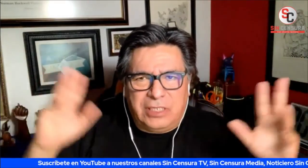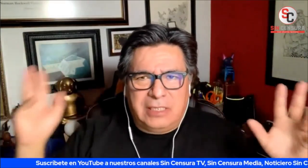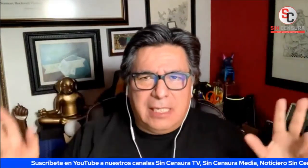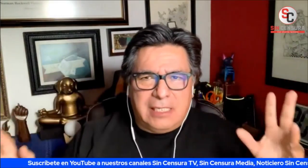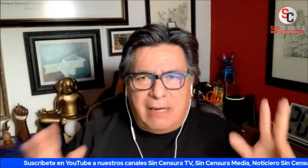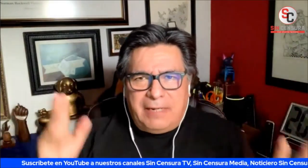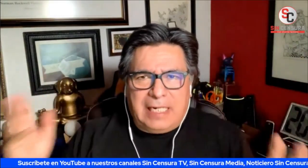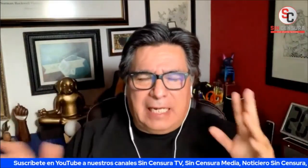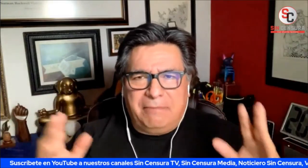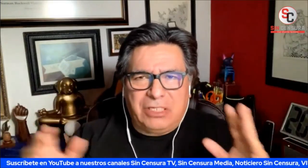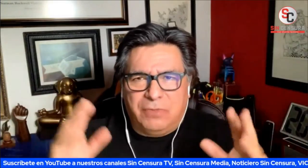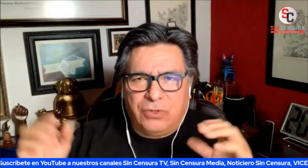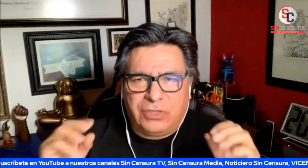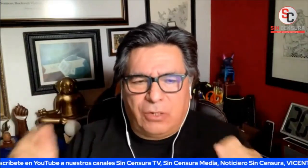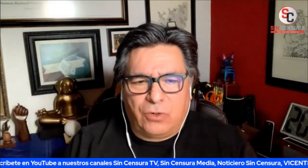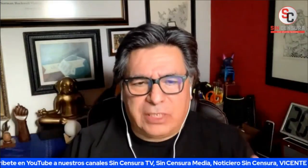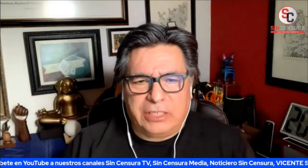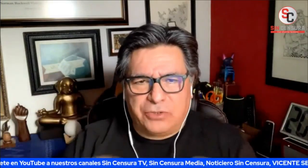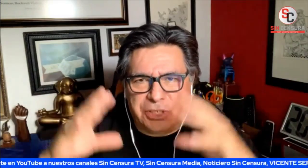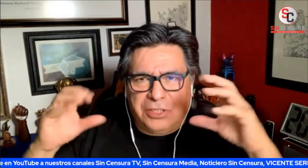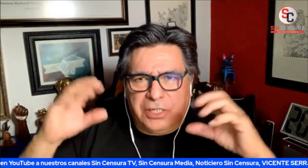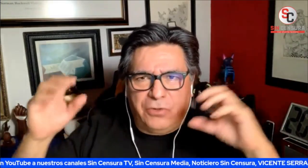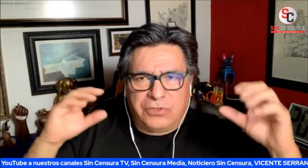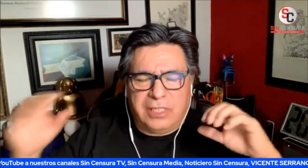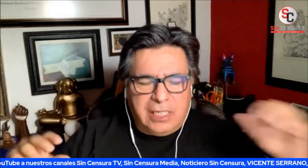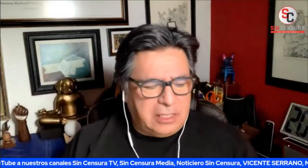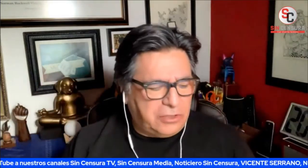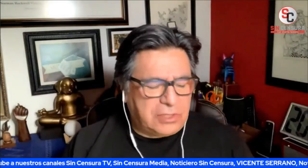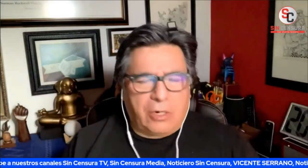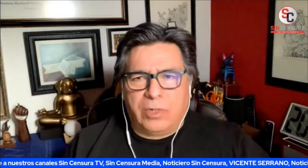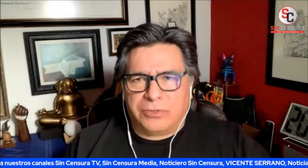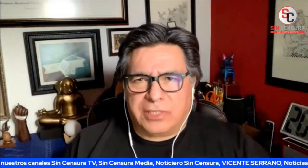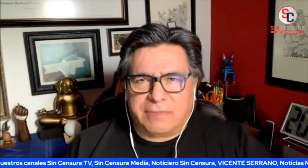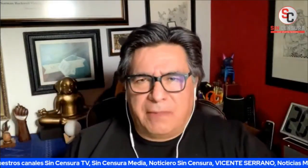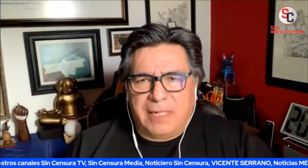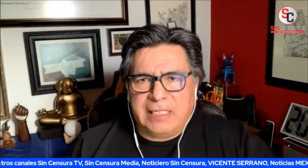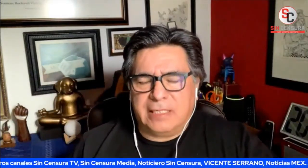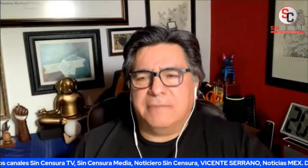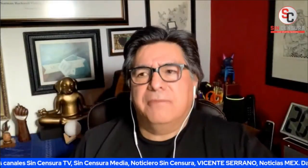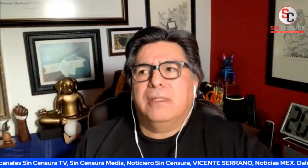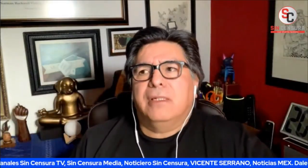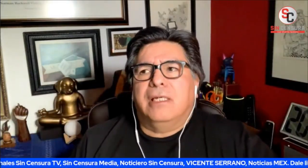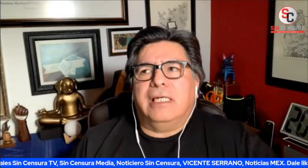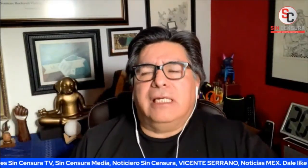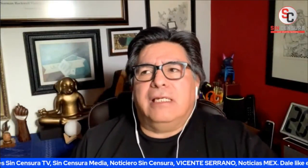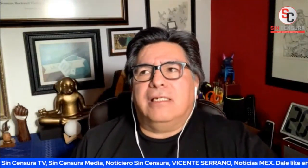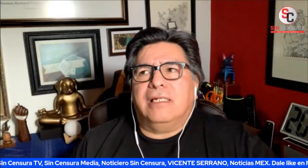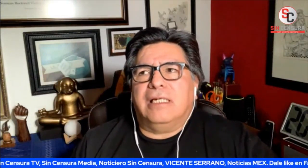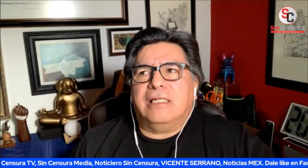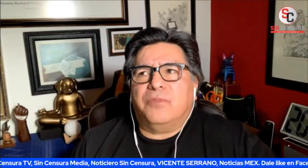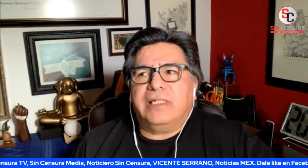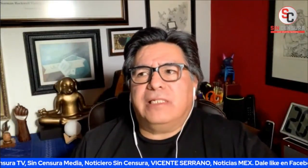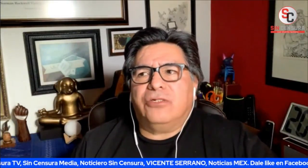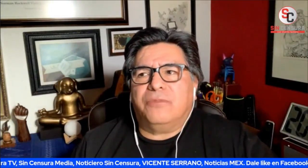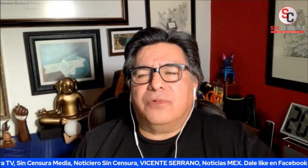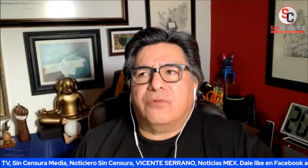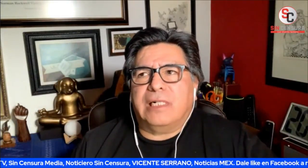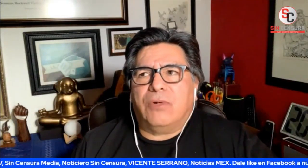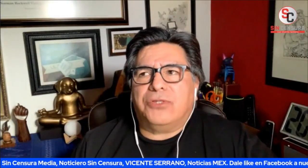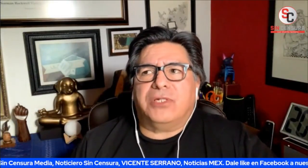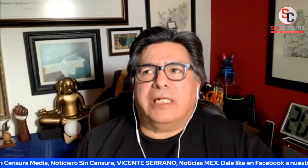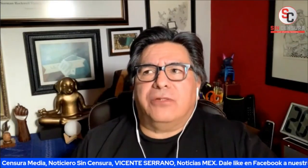raras excepciones, daban más o menos a conocer estos intríngulos de estos acuerdos tras bambalinas. Y después